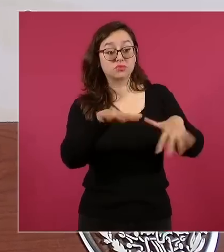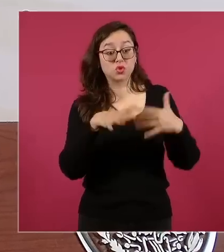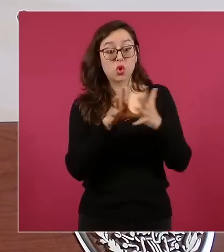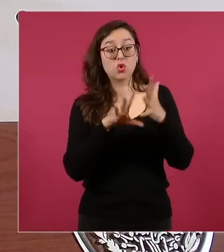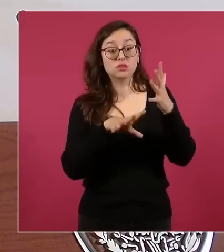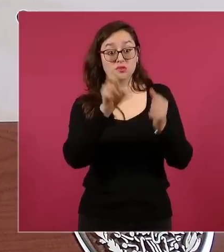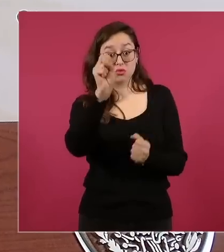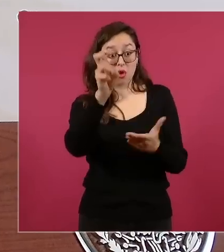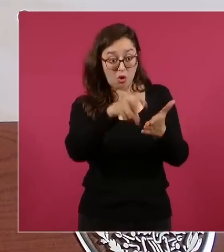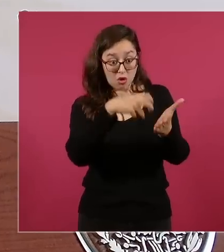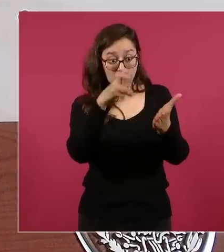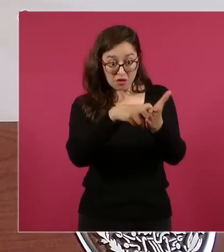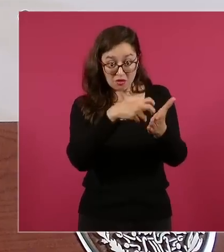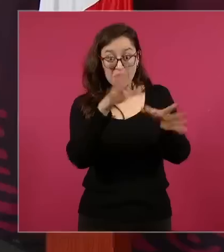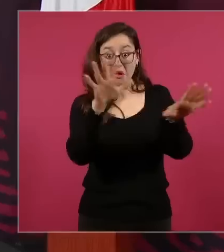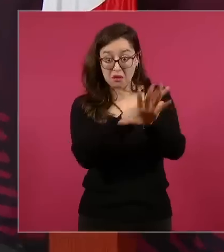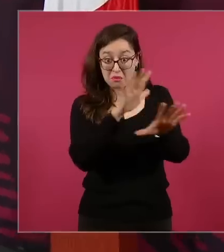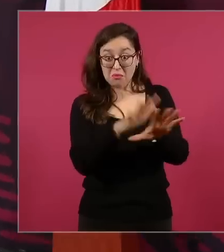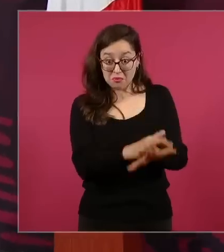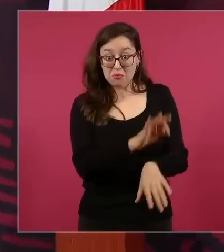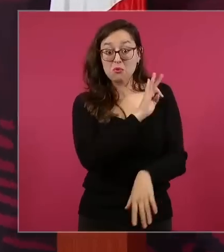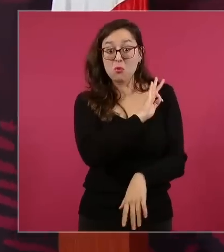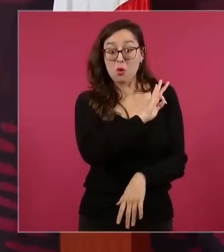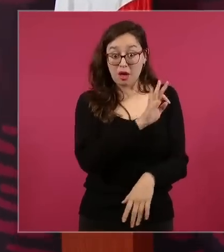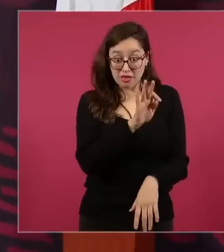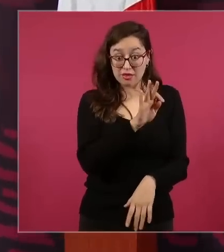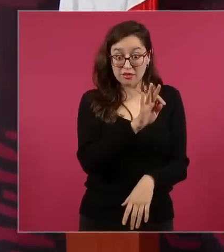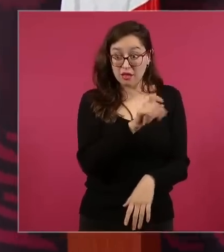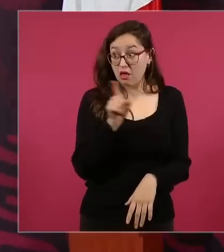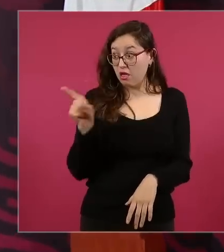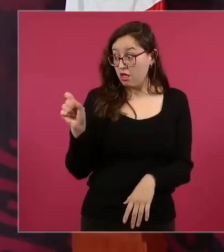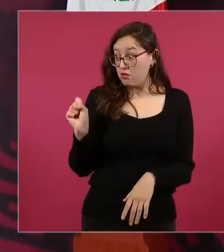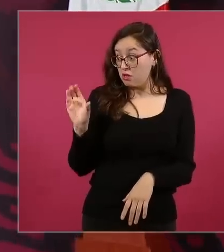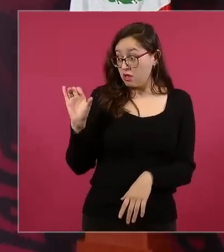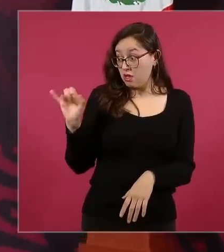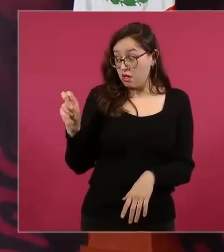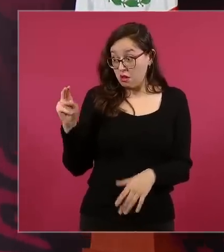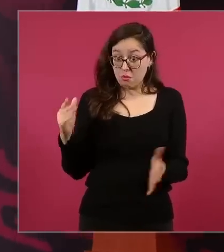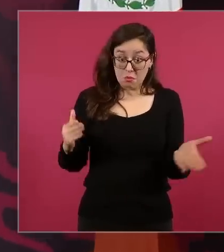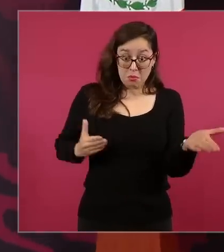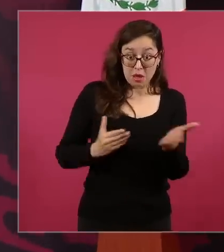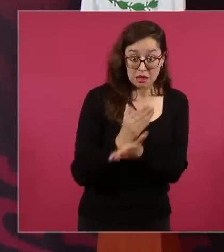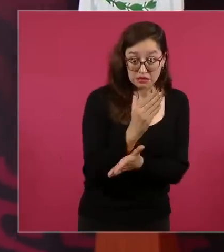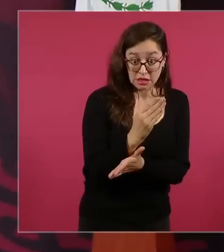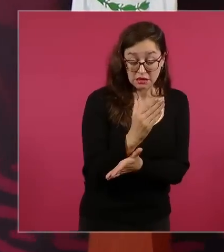Legislativo. Desde luego, no faltan